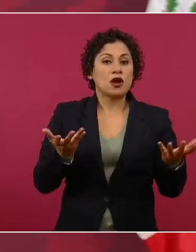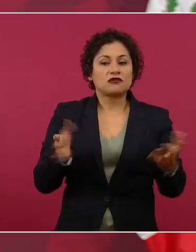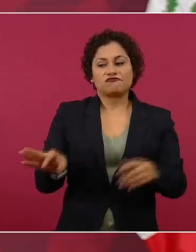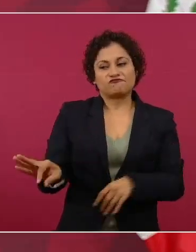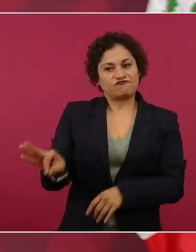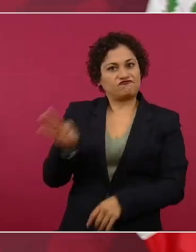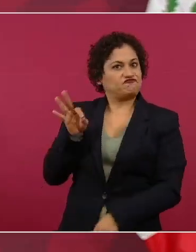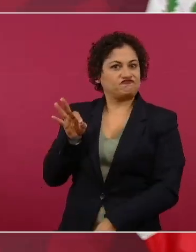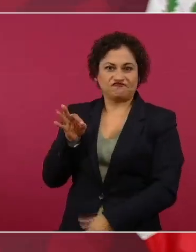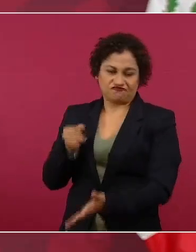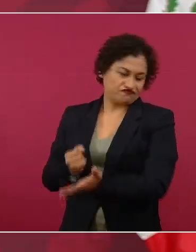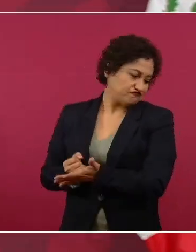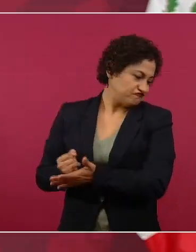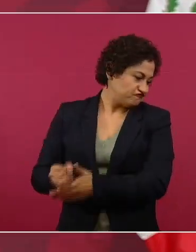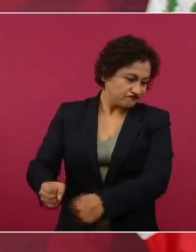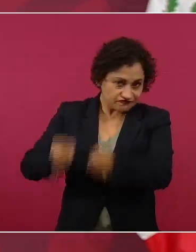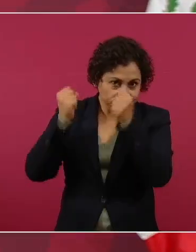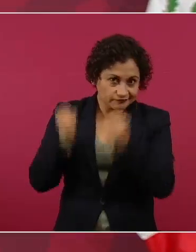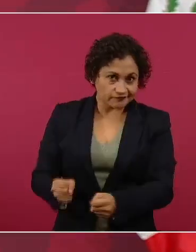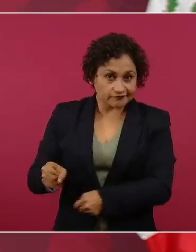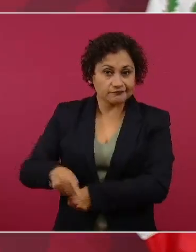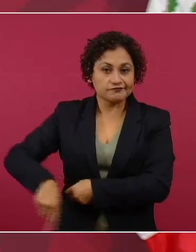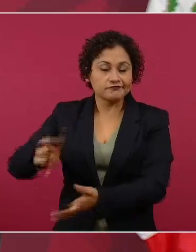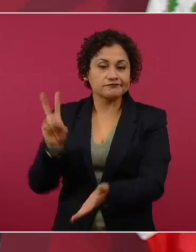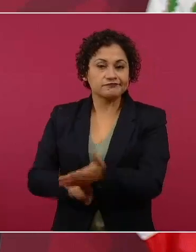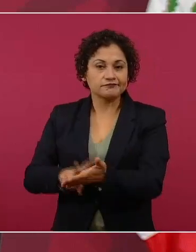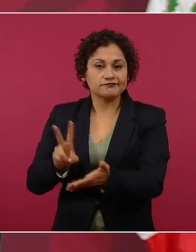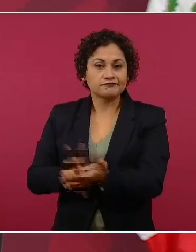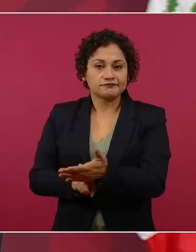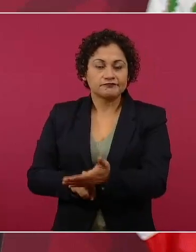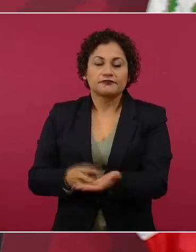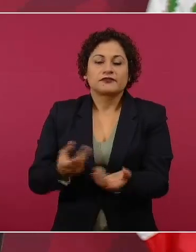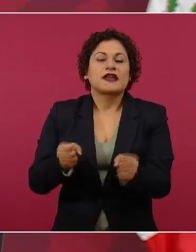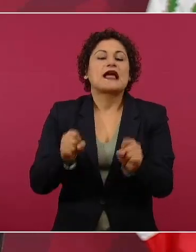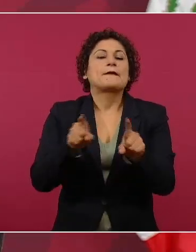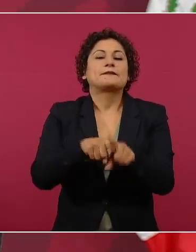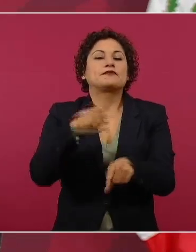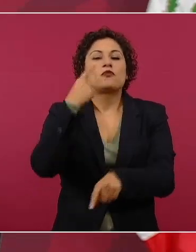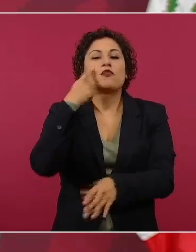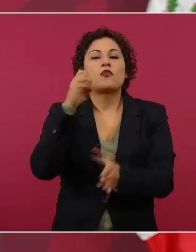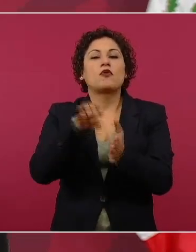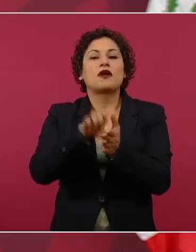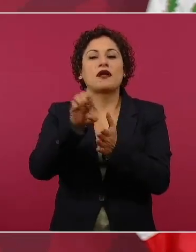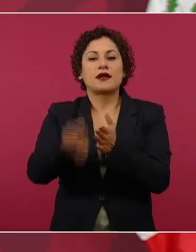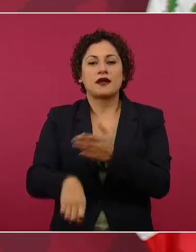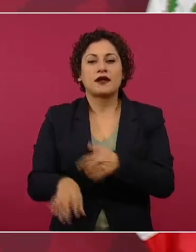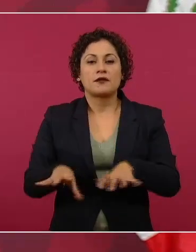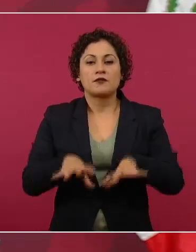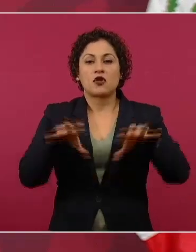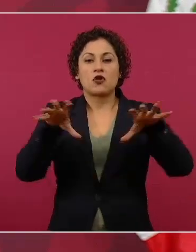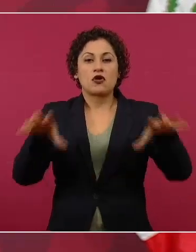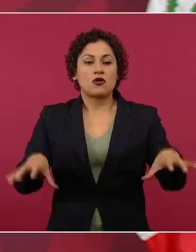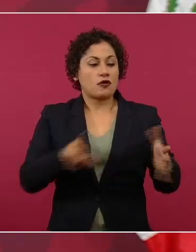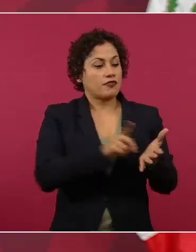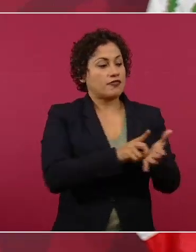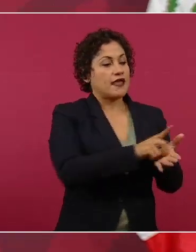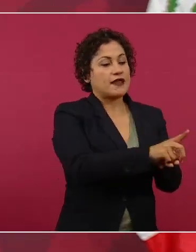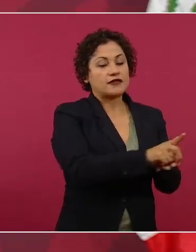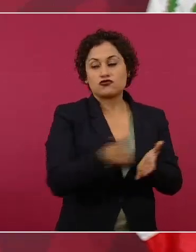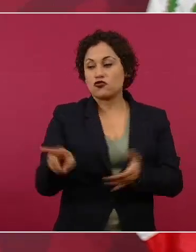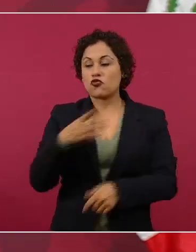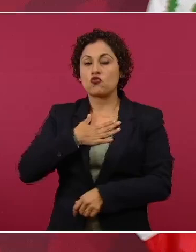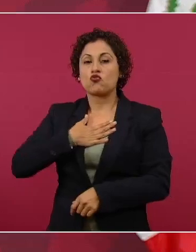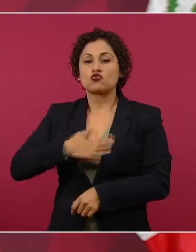principios. Es cuando también se tiene que decidir entre derecho y justicia.